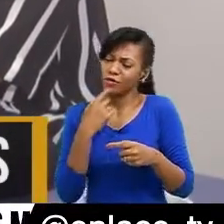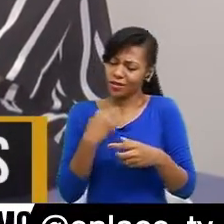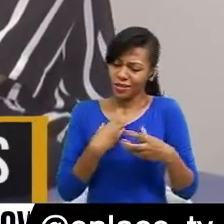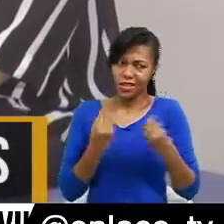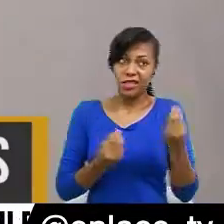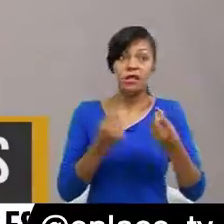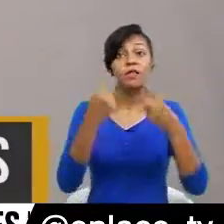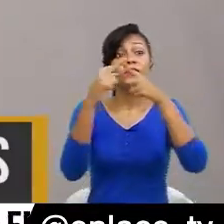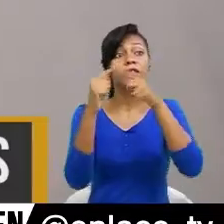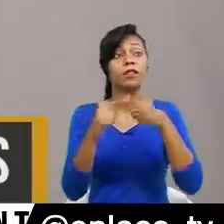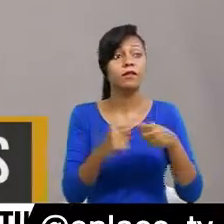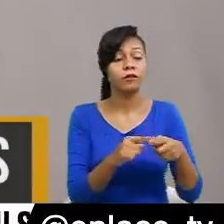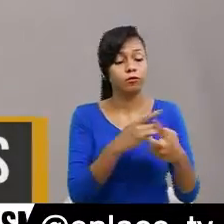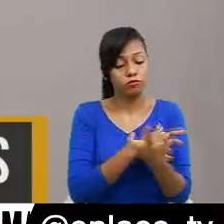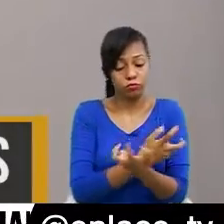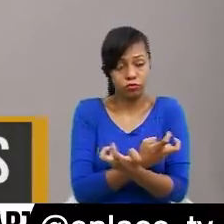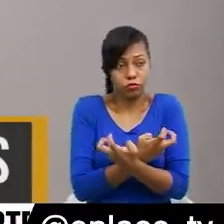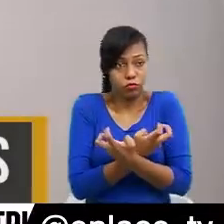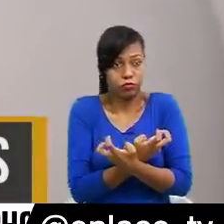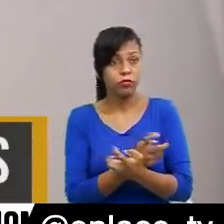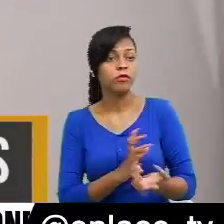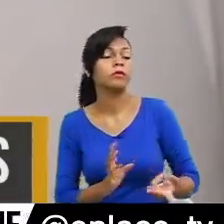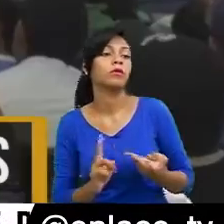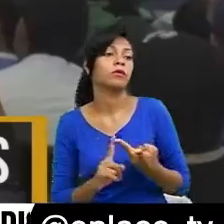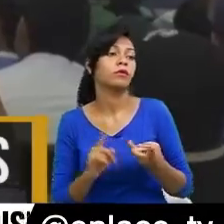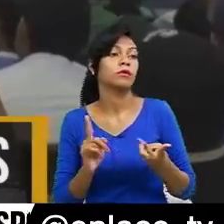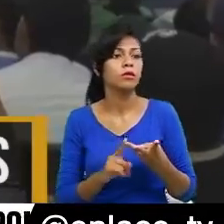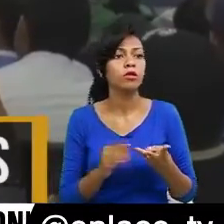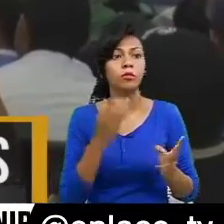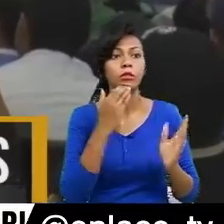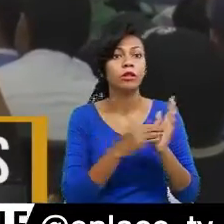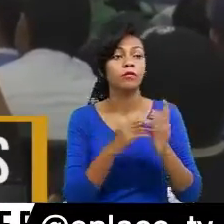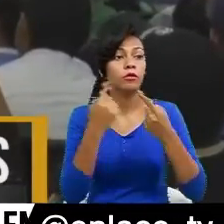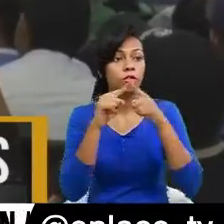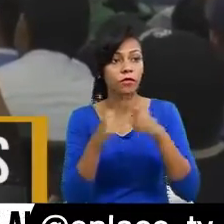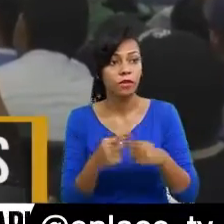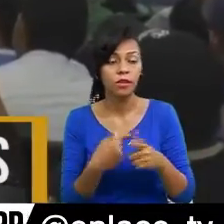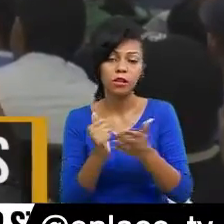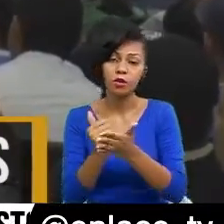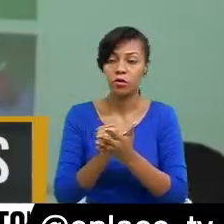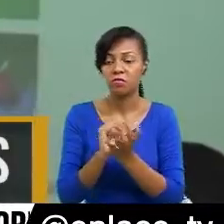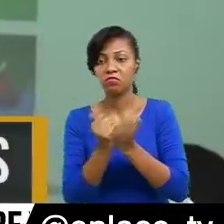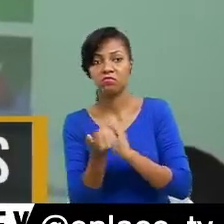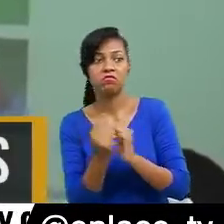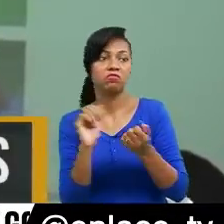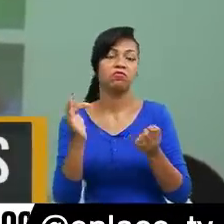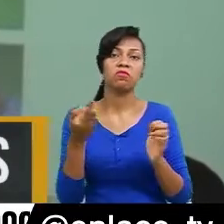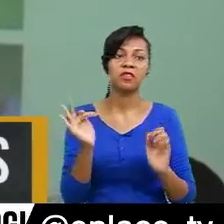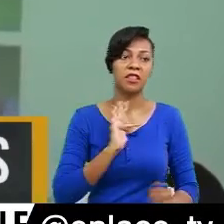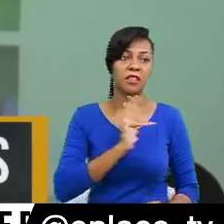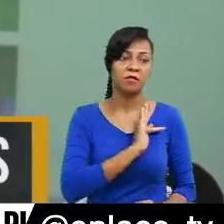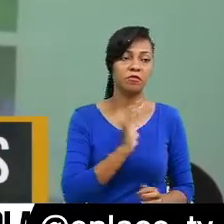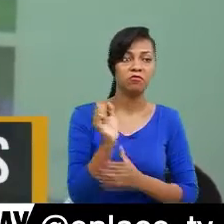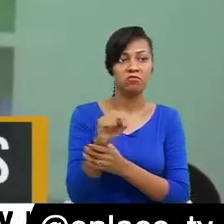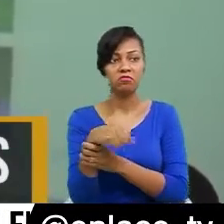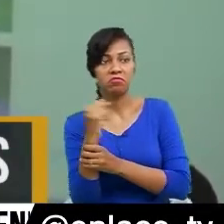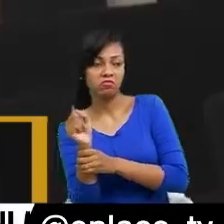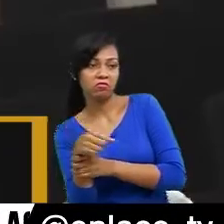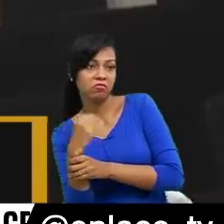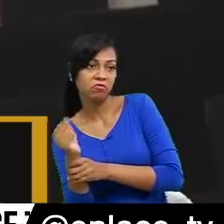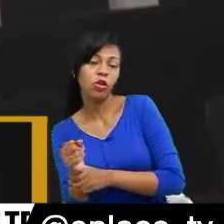patologías osteomusculares, diferenciación de materiales terapéuticos y aspectos fundamentales en prevención de lesiones